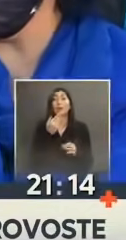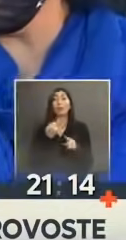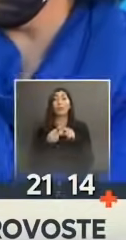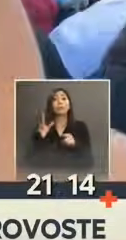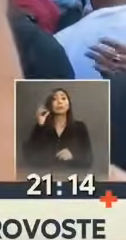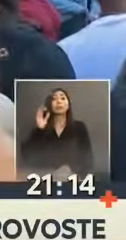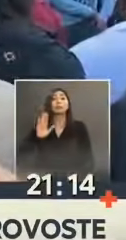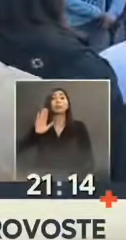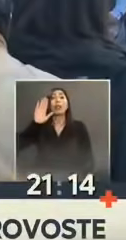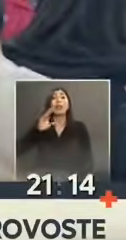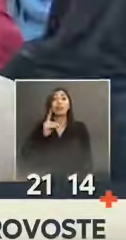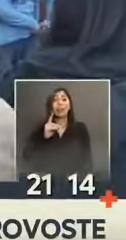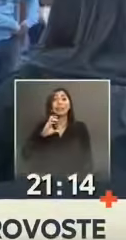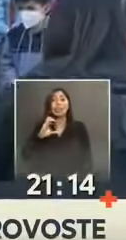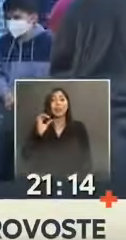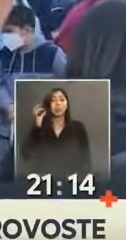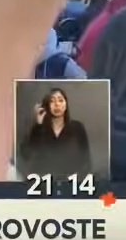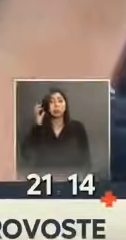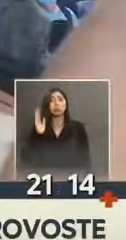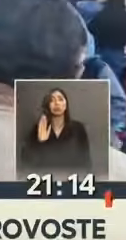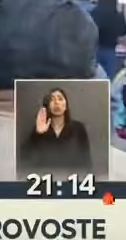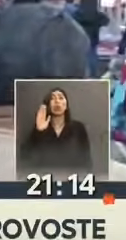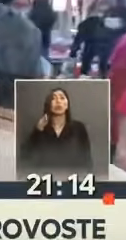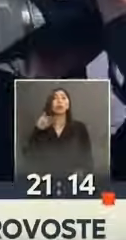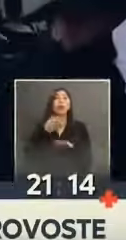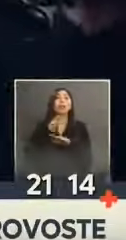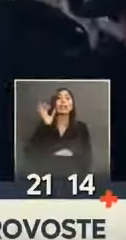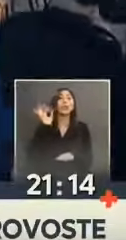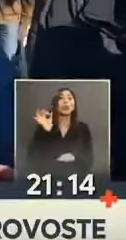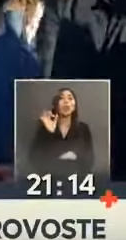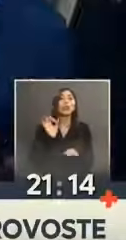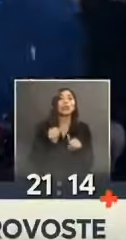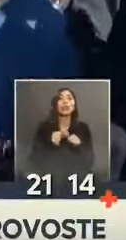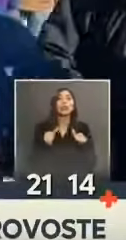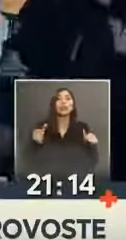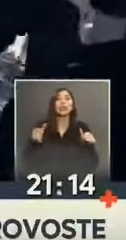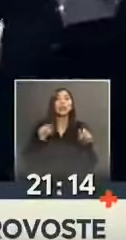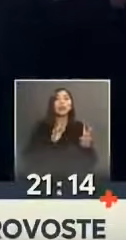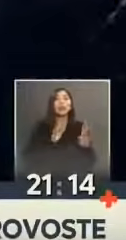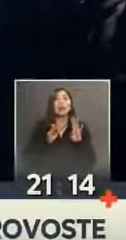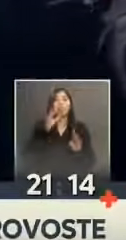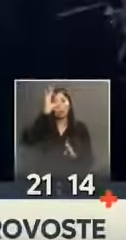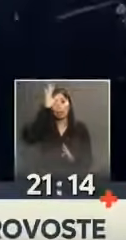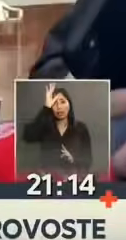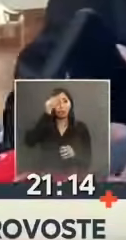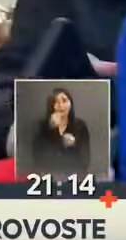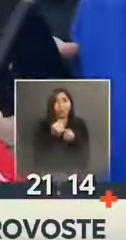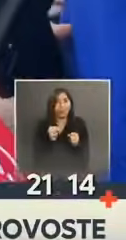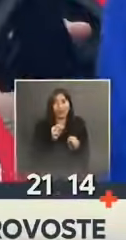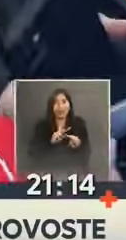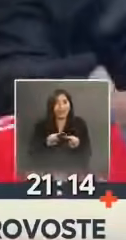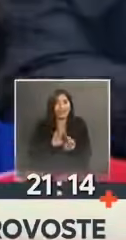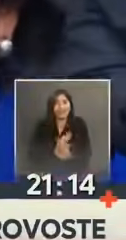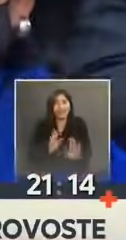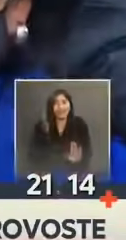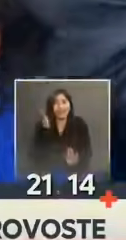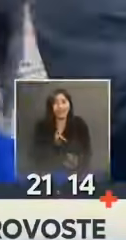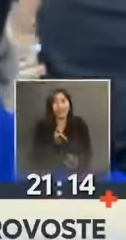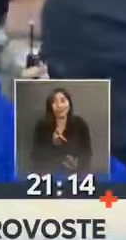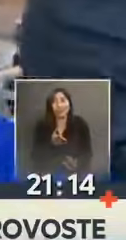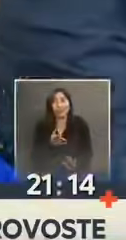Democracia Cristiana en una reunión con dirigentes en una feria de Puente Alto, la que finalmente no se pudo concretar. Dos cosas, uno tiene que